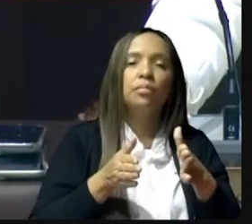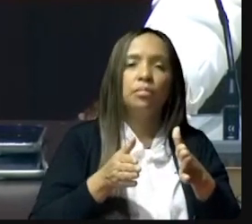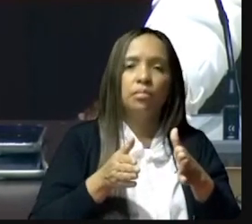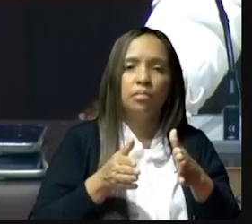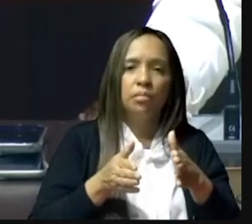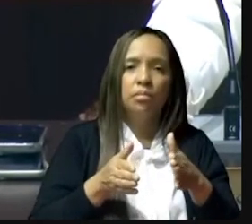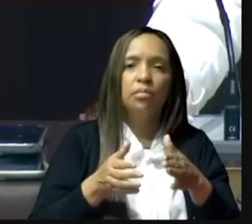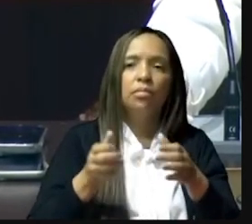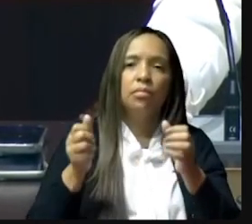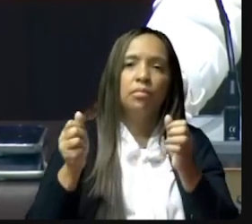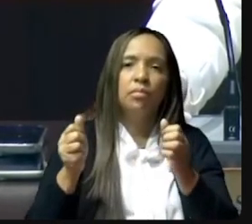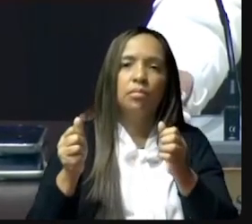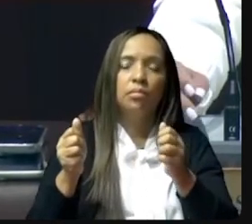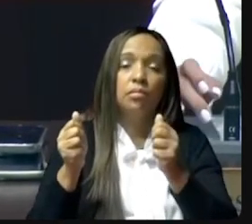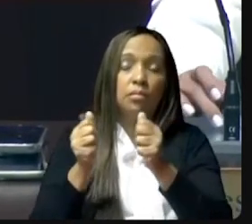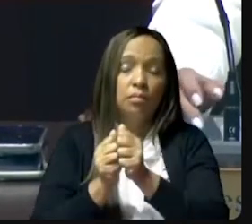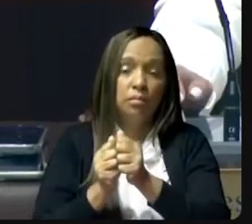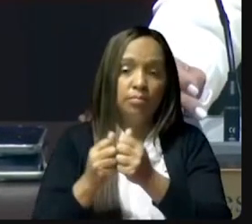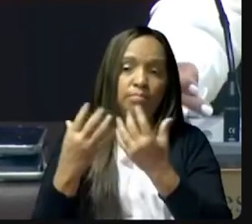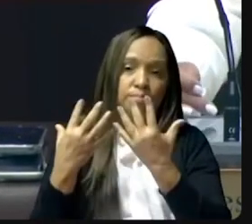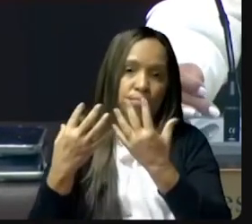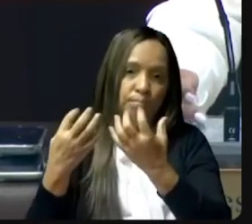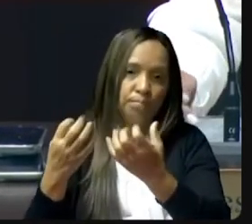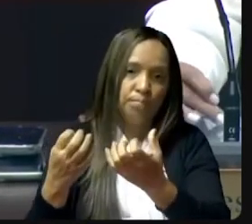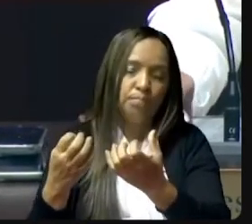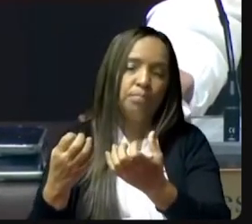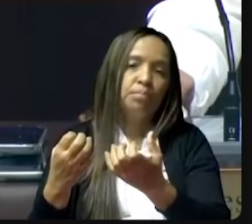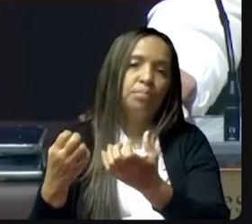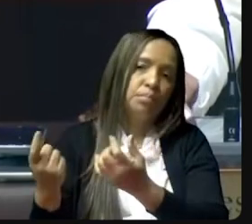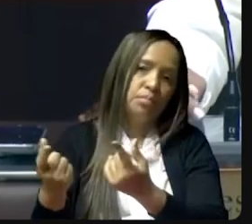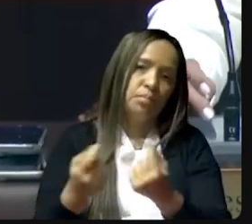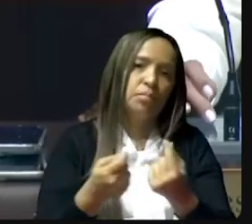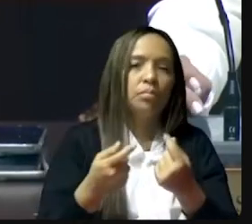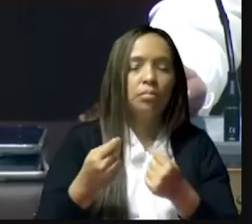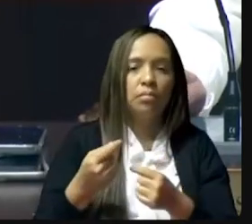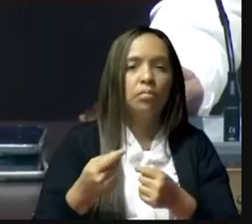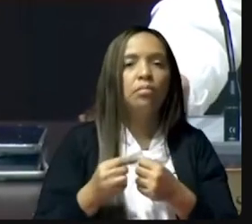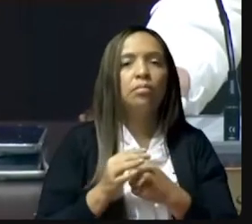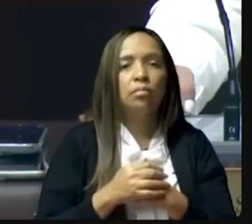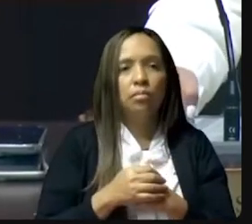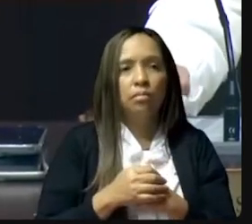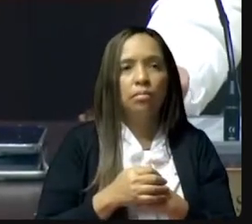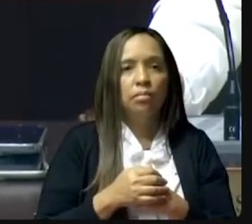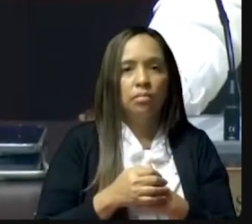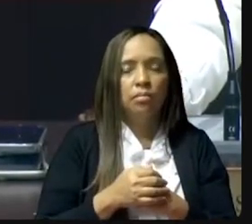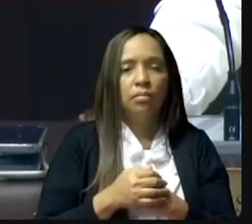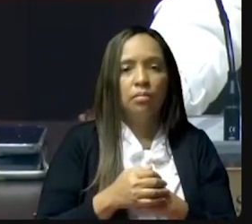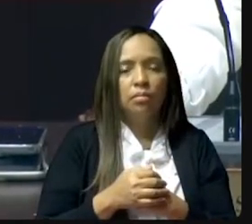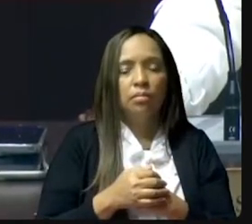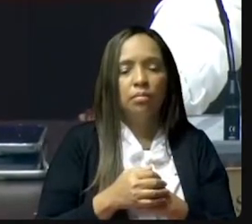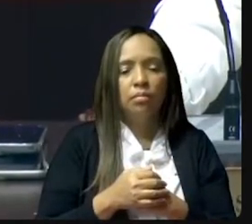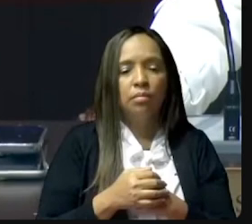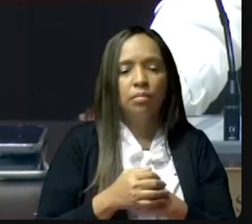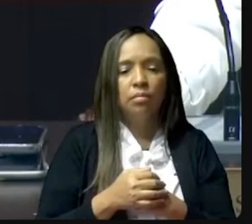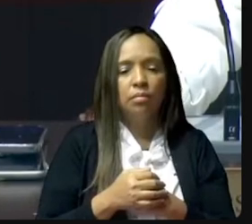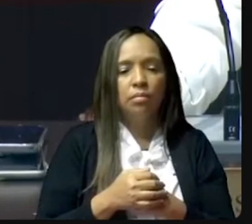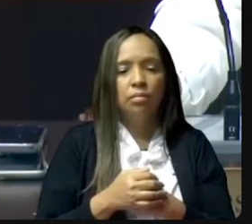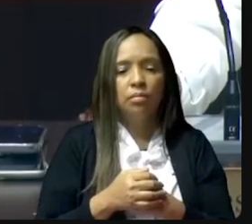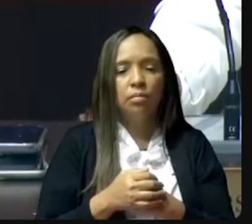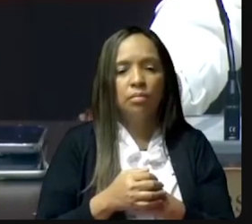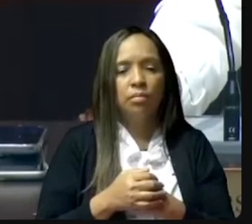tenemos ahí nos juntaremos para definir la orden del día etcétera etcétera de esas